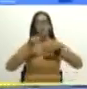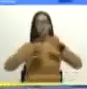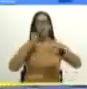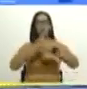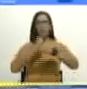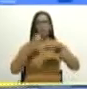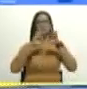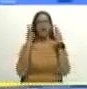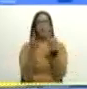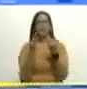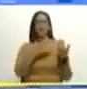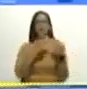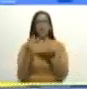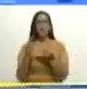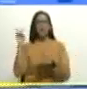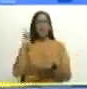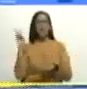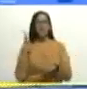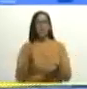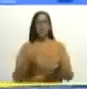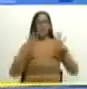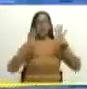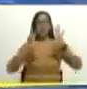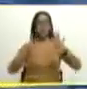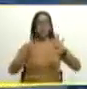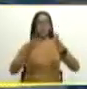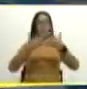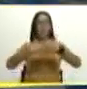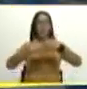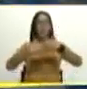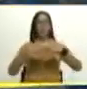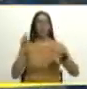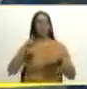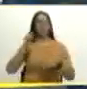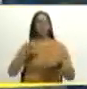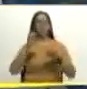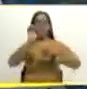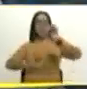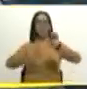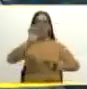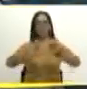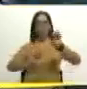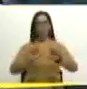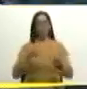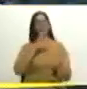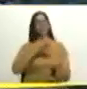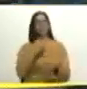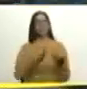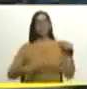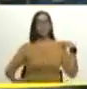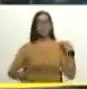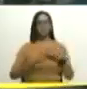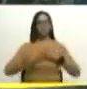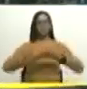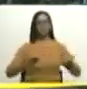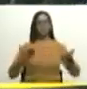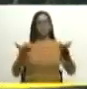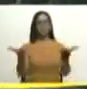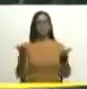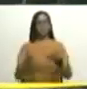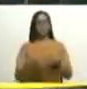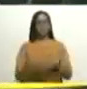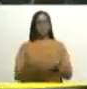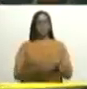su familia, por su comunidad, por Venezuela. 18 motores que ameritan ser evaluados. Señora vicepresidenta, le entrego aquí.